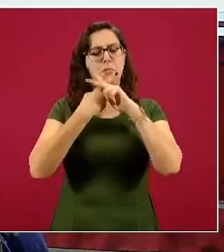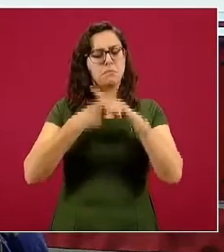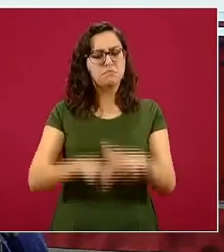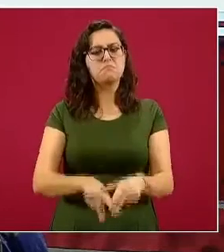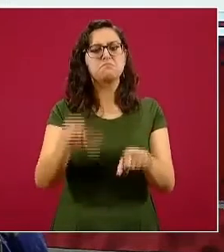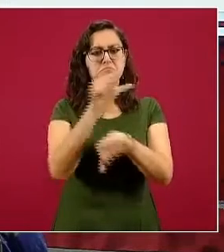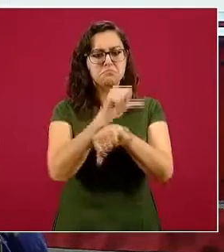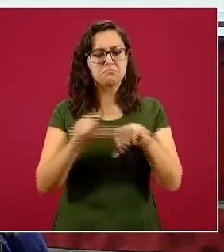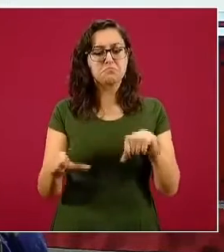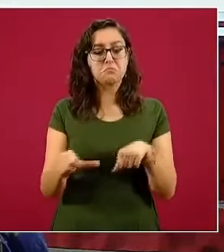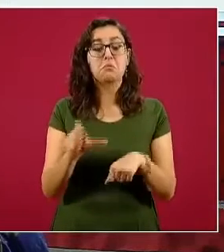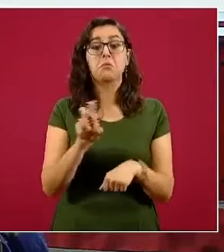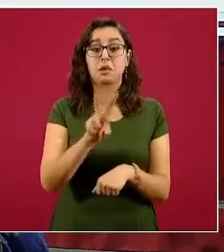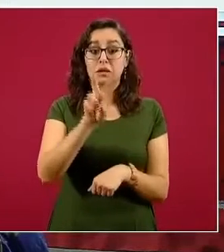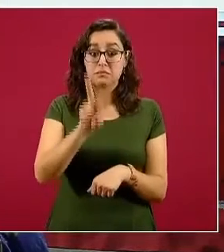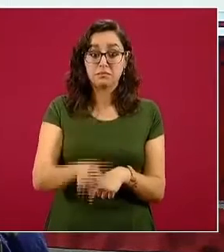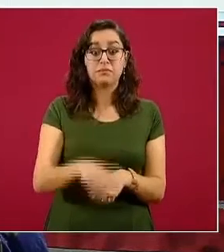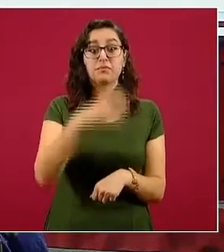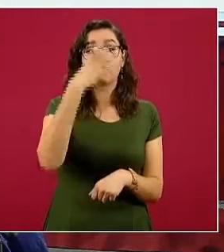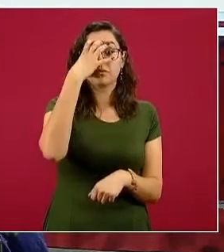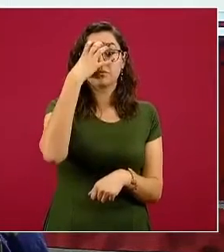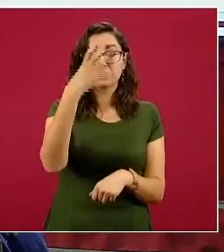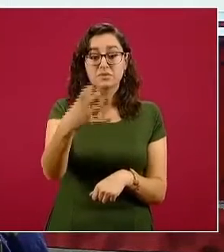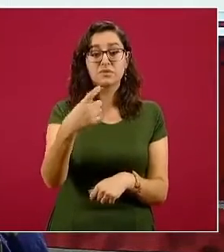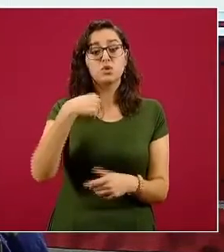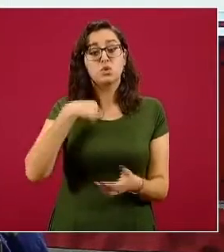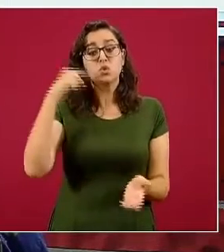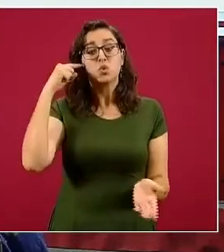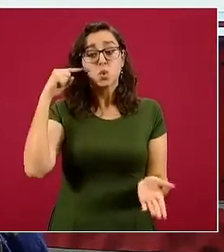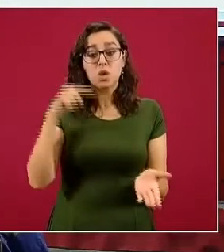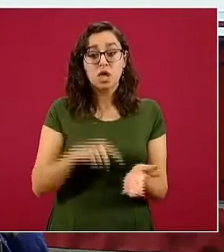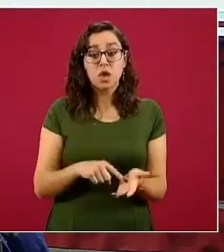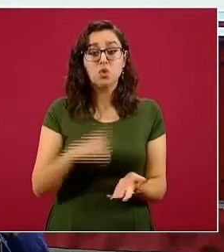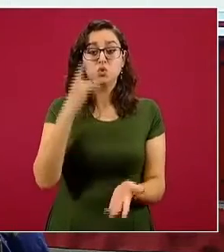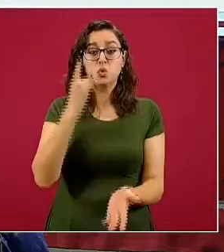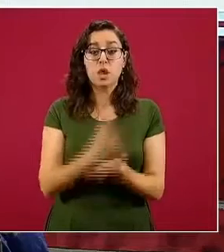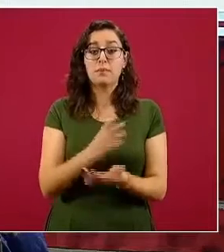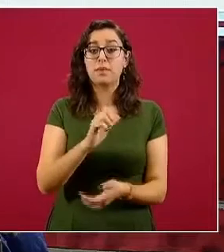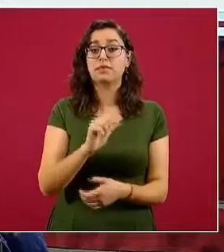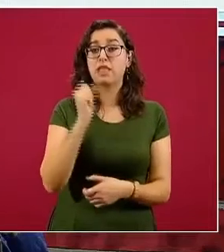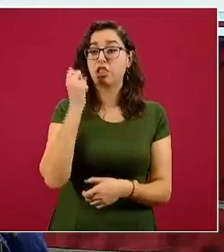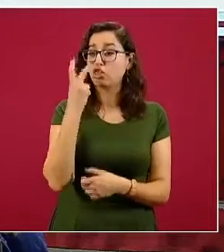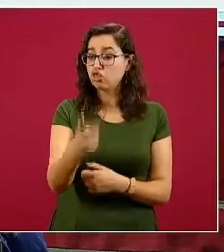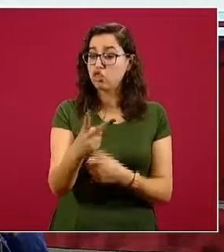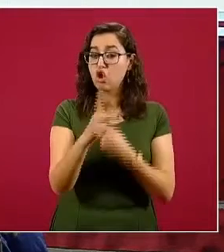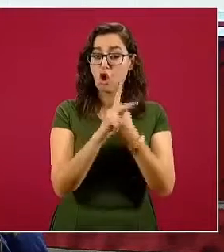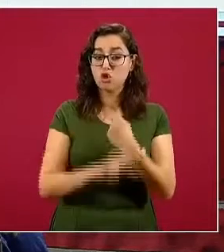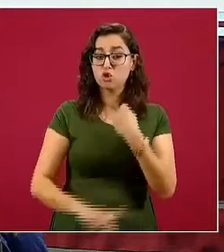temor a equivocarme, creo que son solamente 2 países que